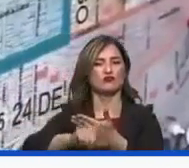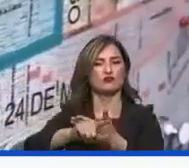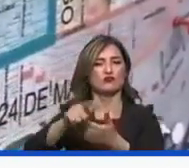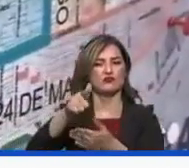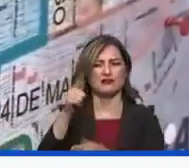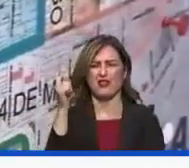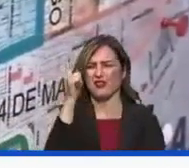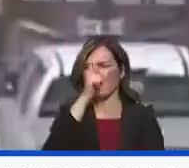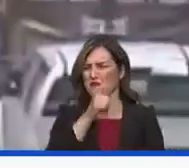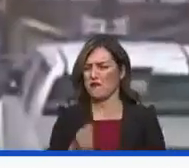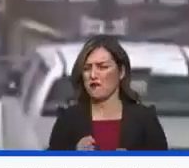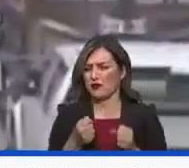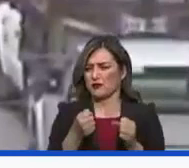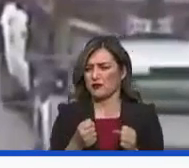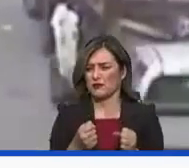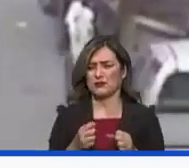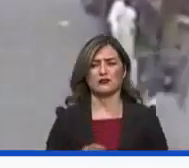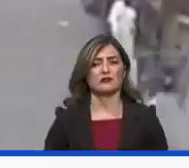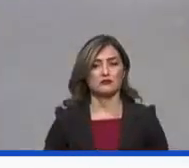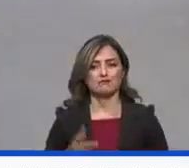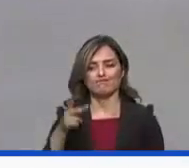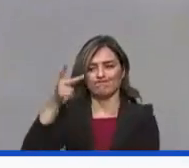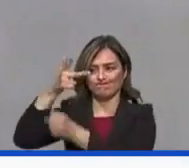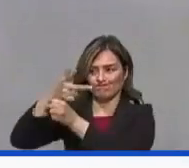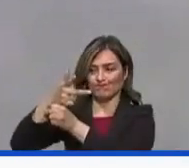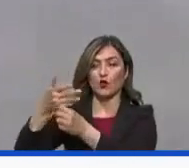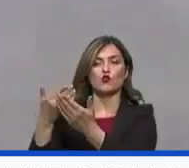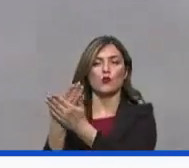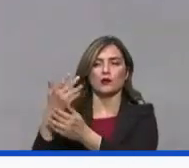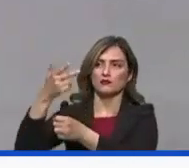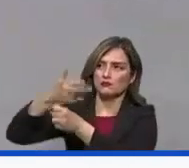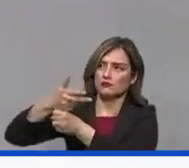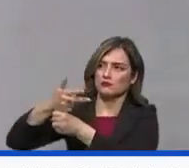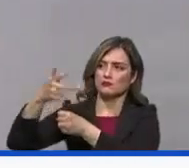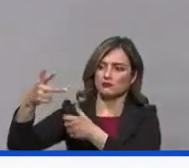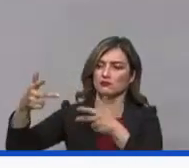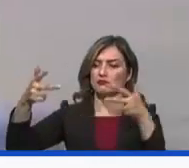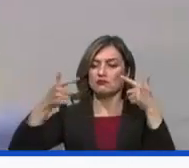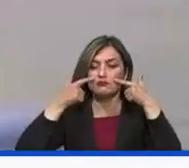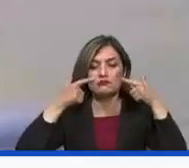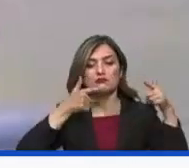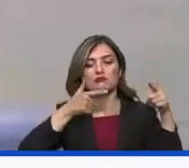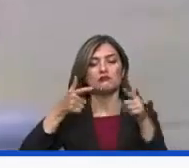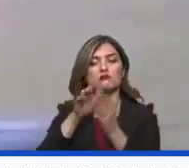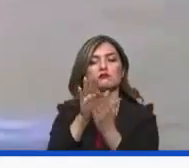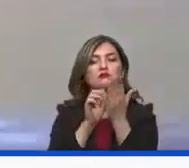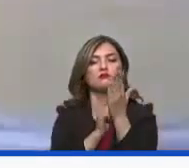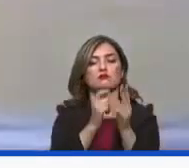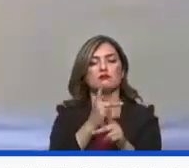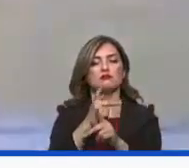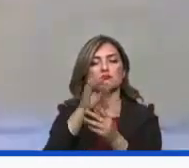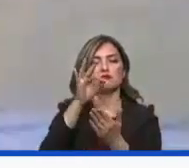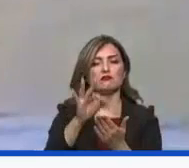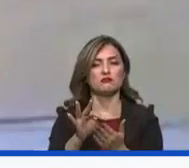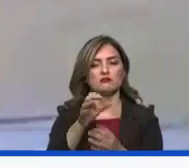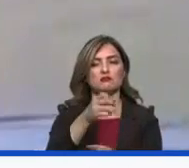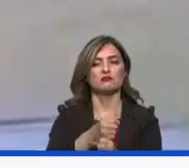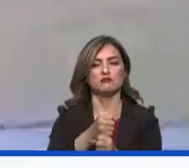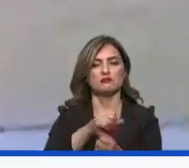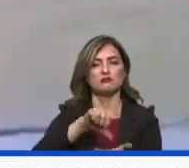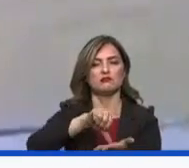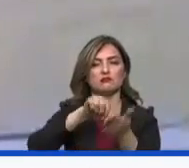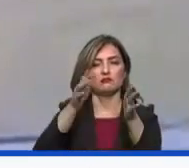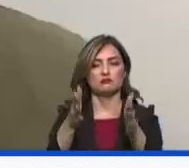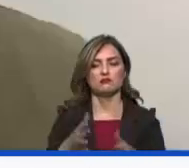considerados como conflictivos y en donde se implementarán cámaras de videovigilancia gracias a un proyecto del Consejo Cantonal de